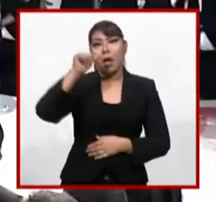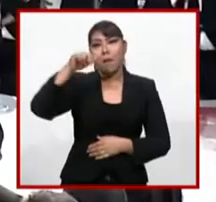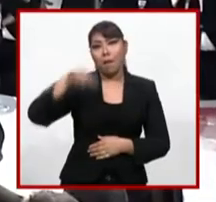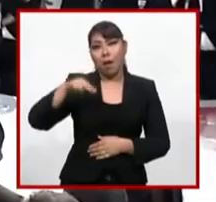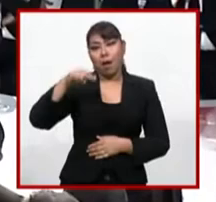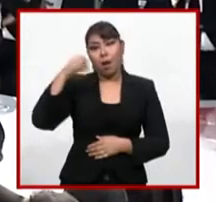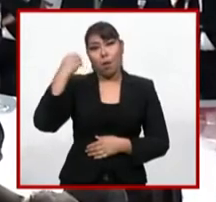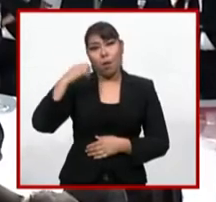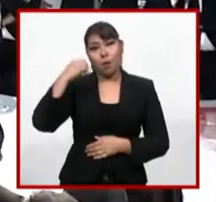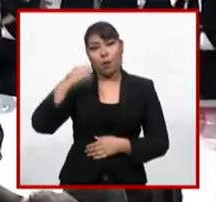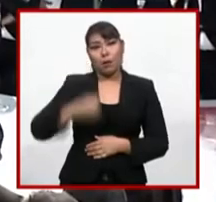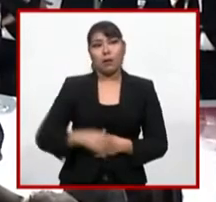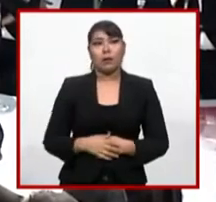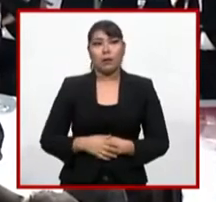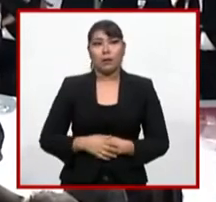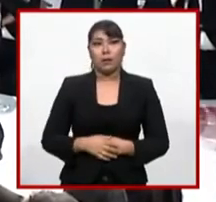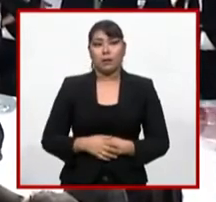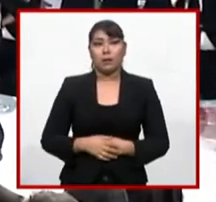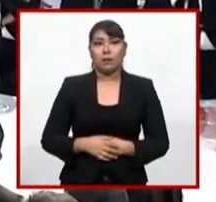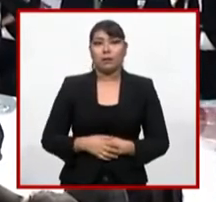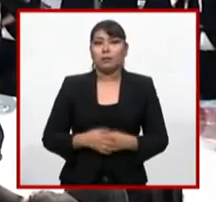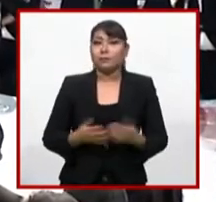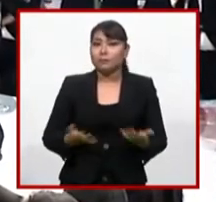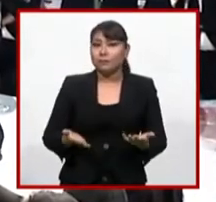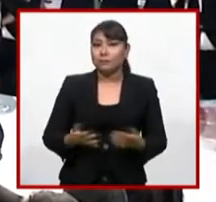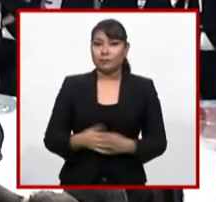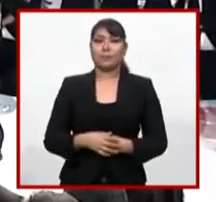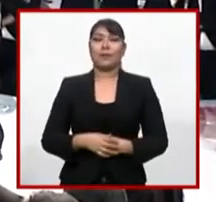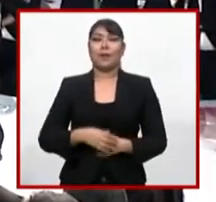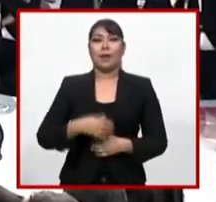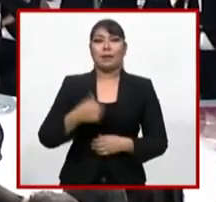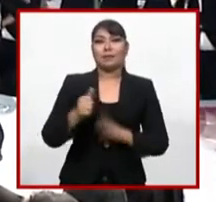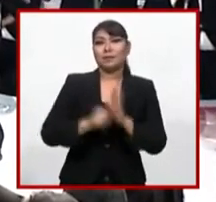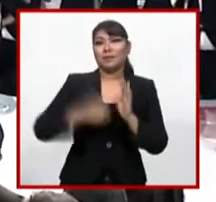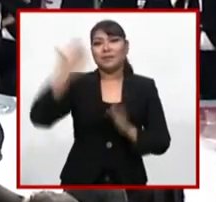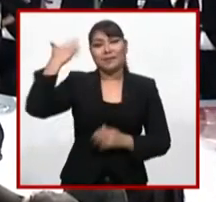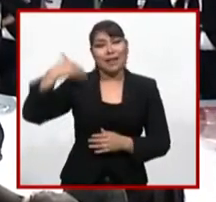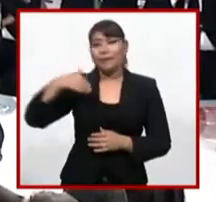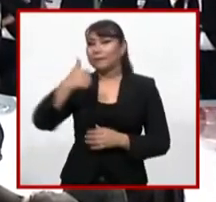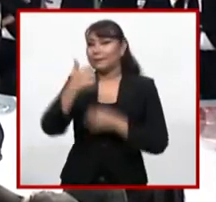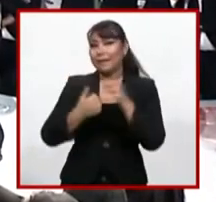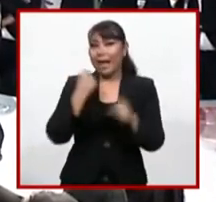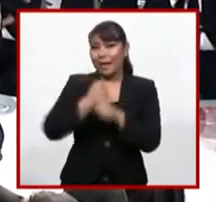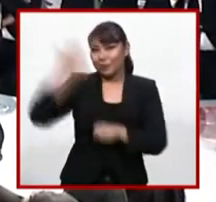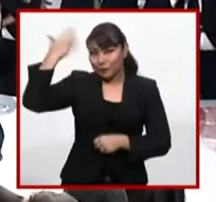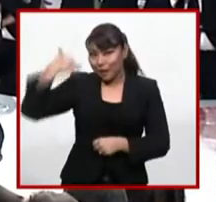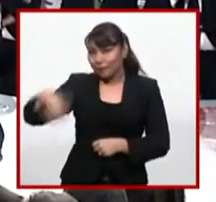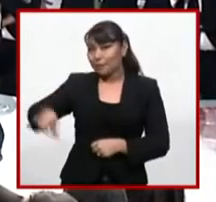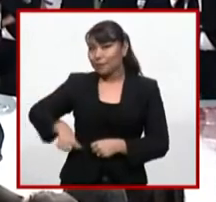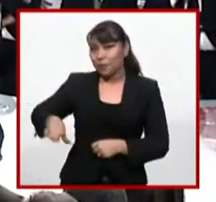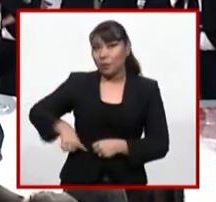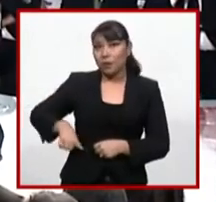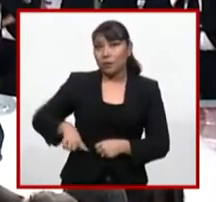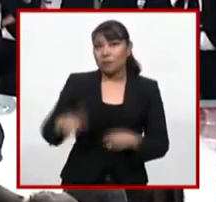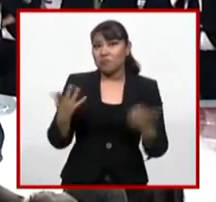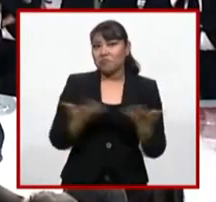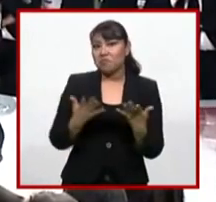porque antes era un club de Toby. En el sexenio pasado era Fondo Oaxaca, pero era un club de